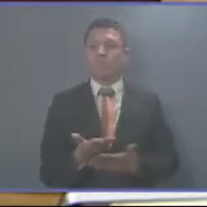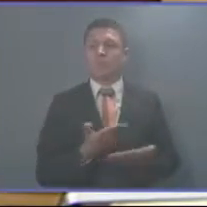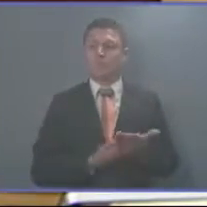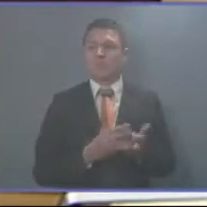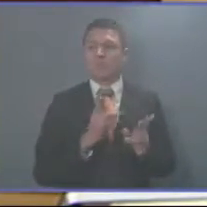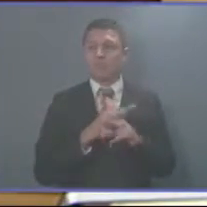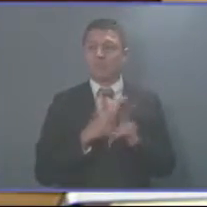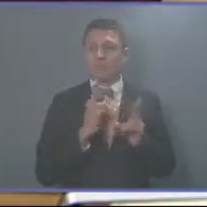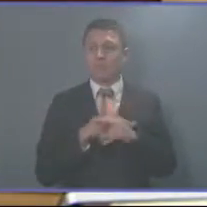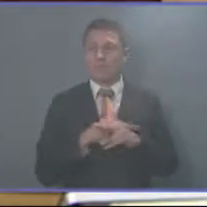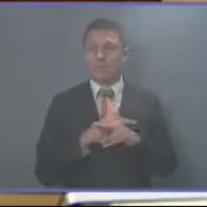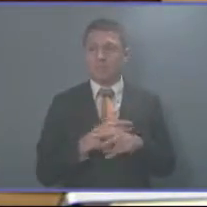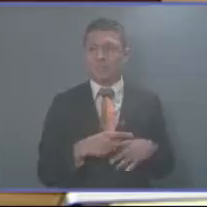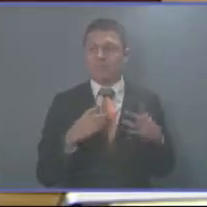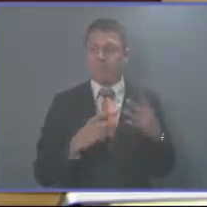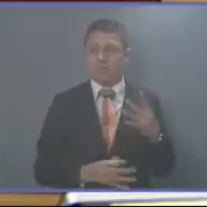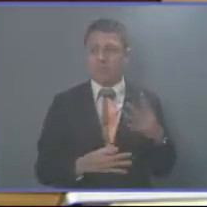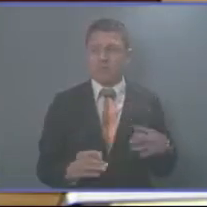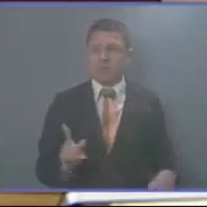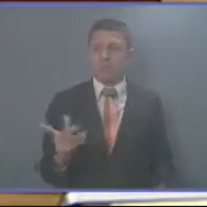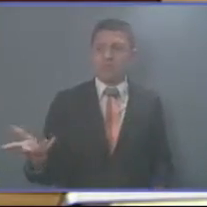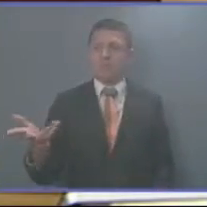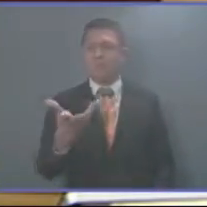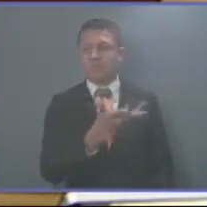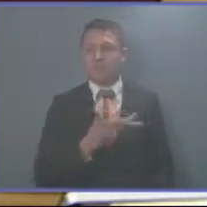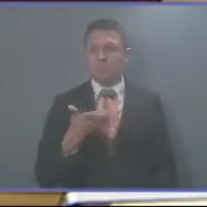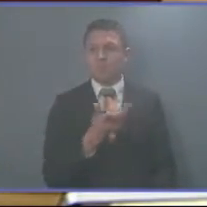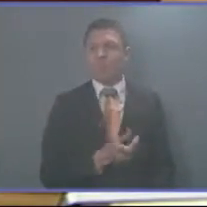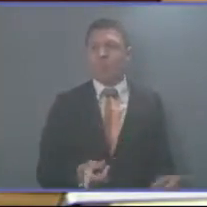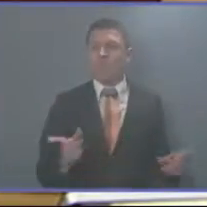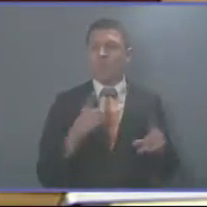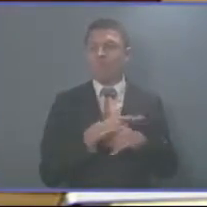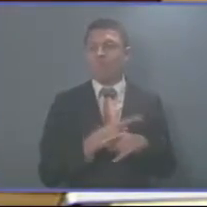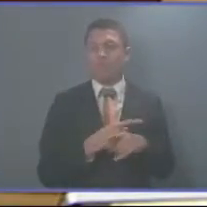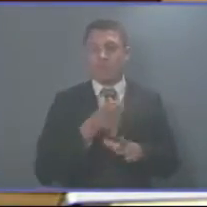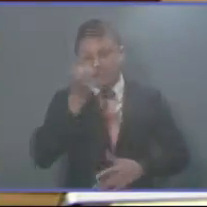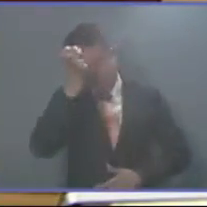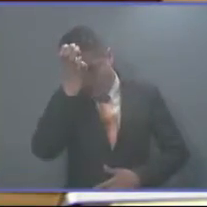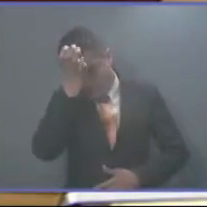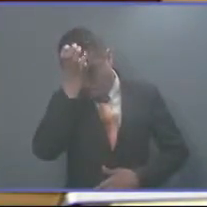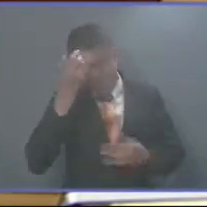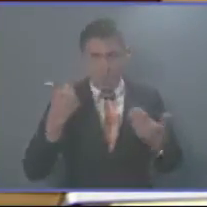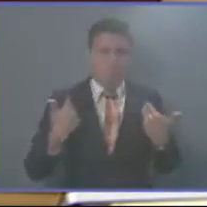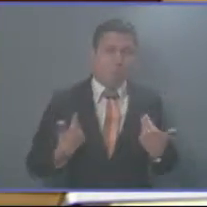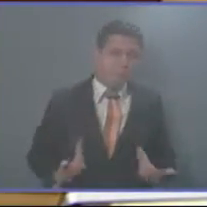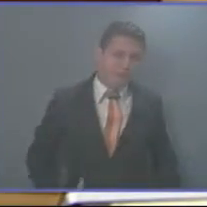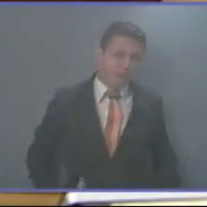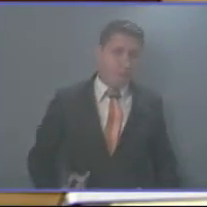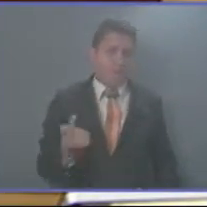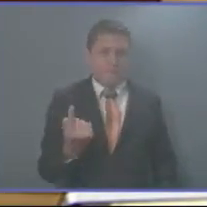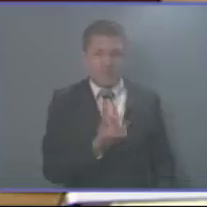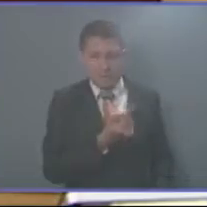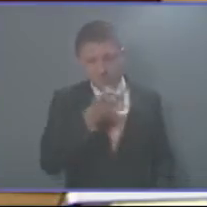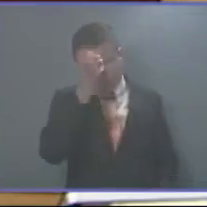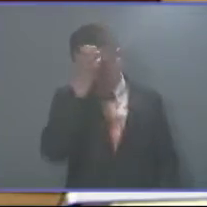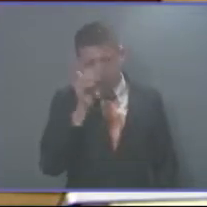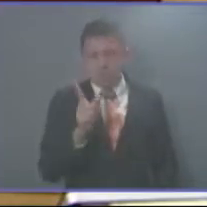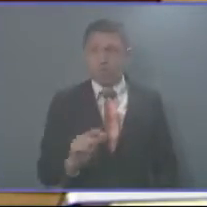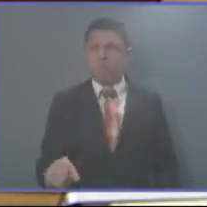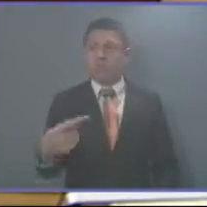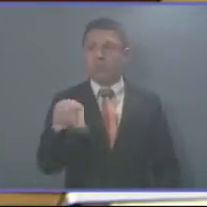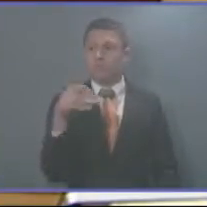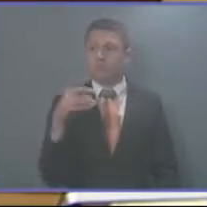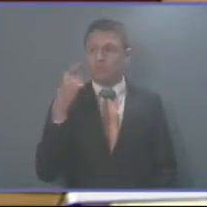una ley para que no todo caiga con aquello de error humano. Aquí puede suceder algo de ese